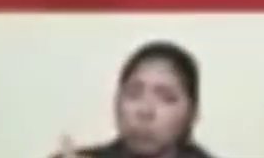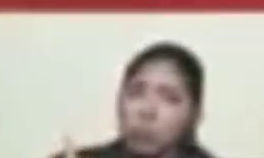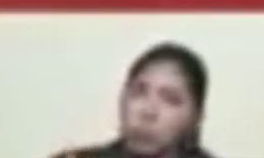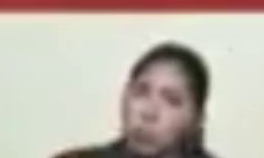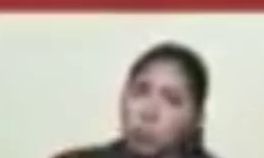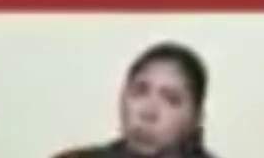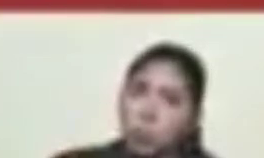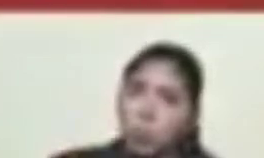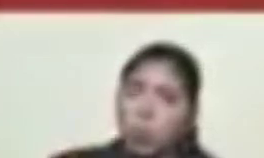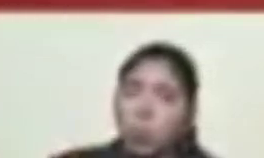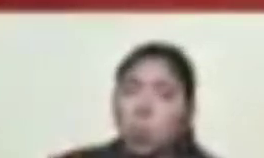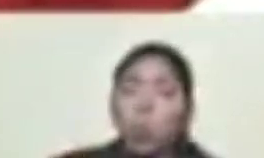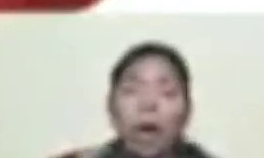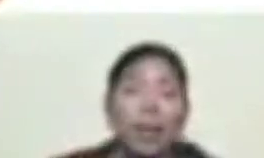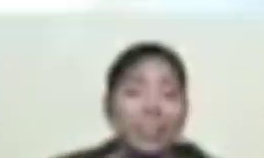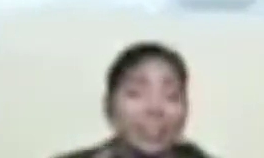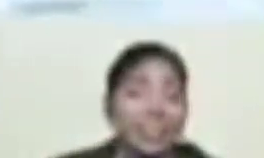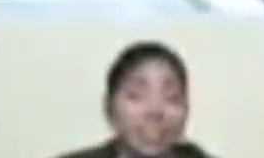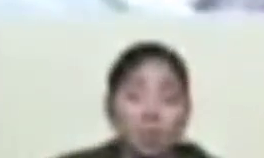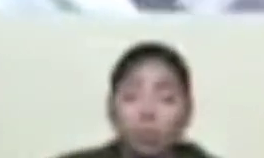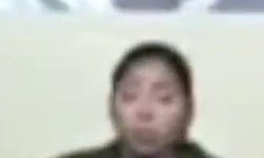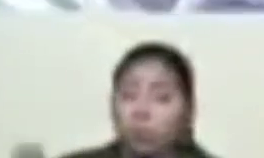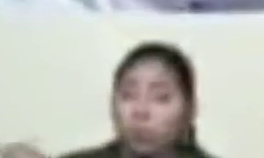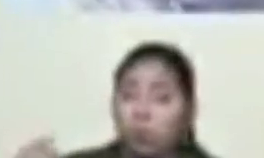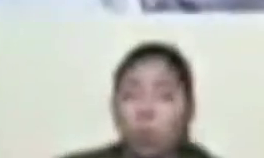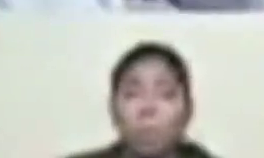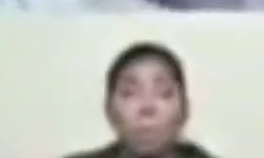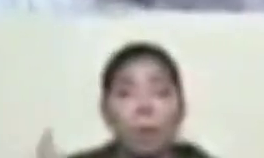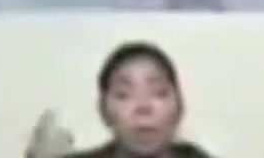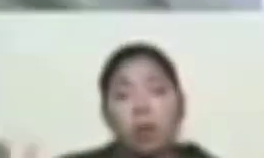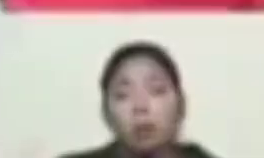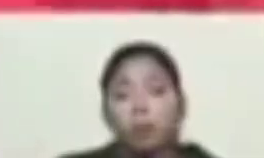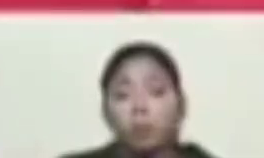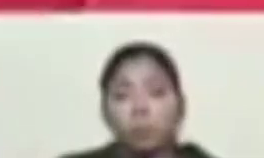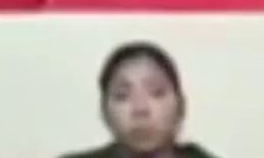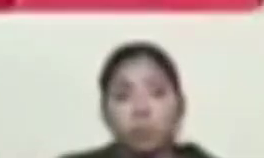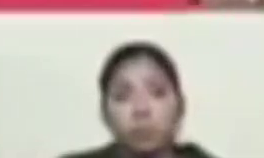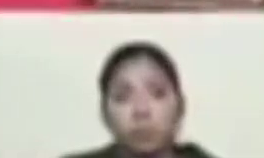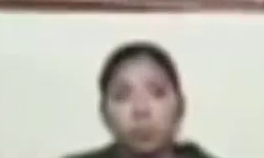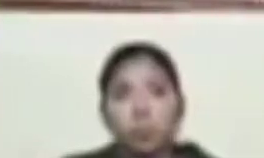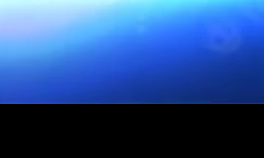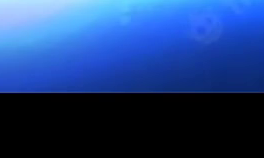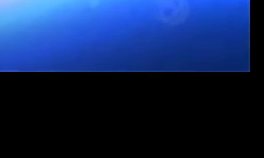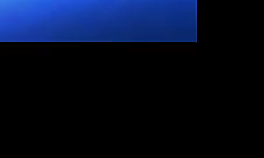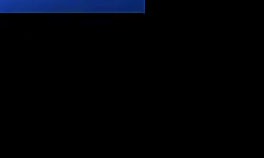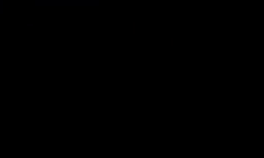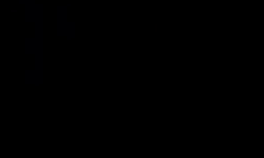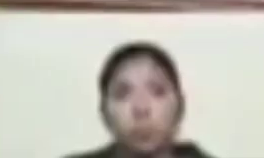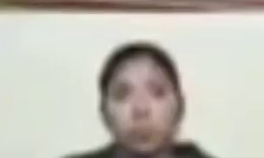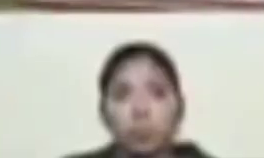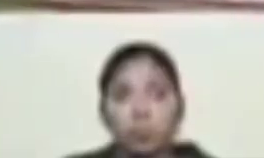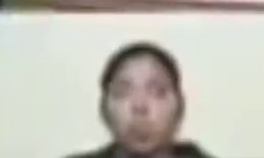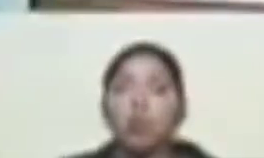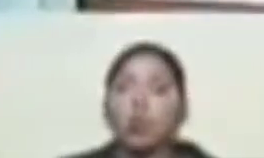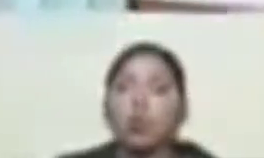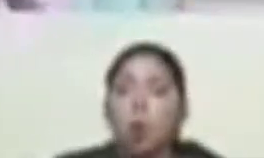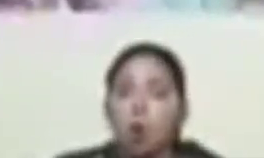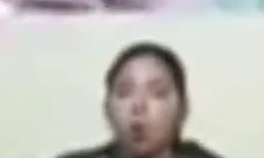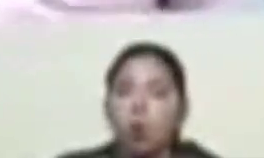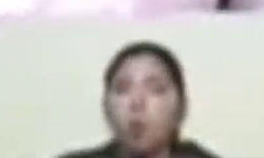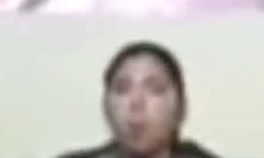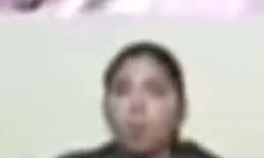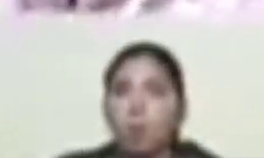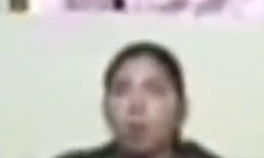tratando de culpar a Colombia de todo lo que pasa, siempre como tratando de buscar a que se formen los problemas, culpando a Colombia. Justamente cuando hay